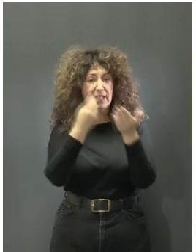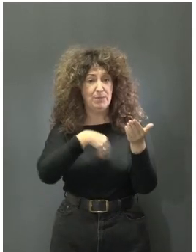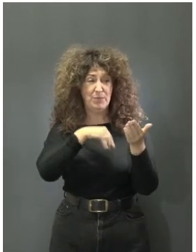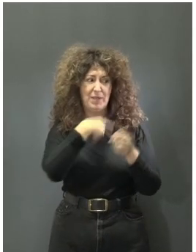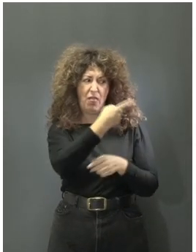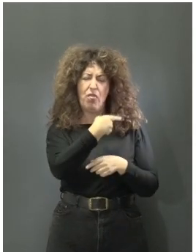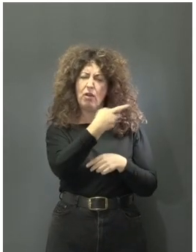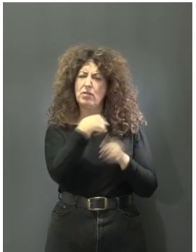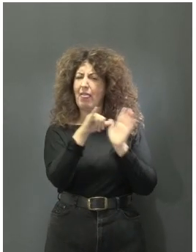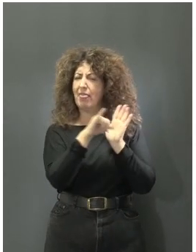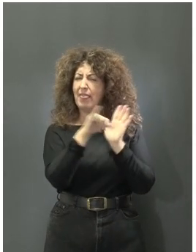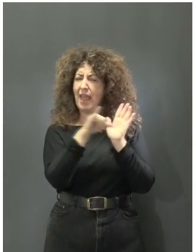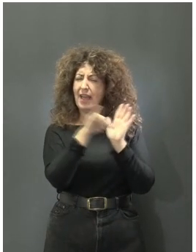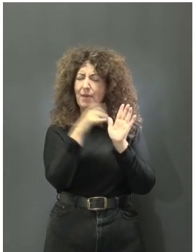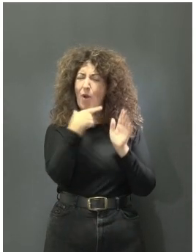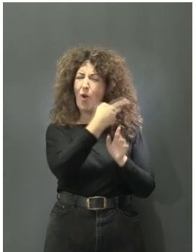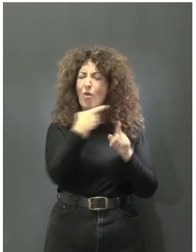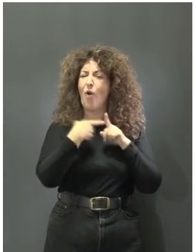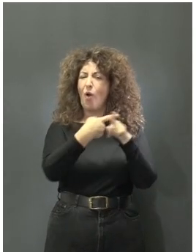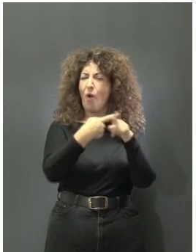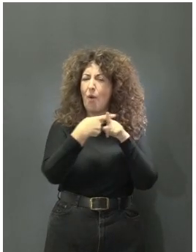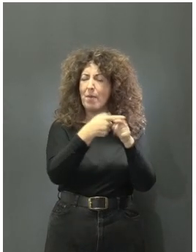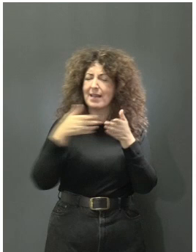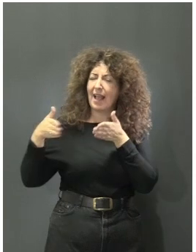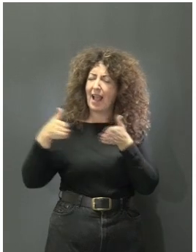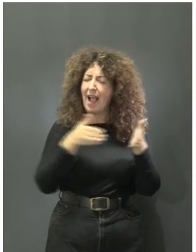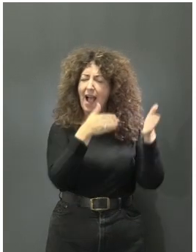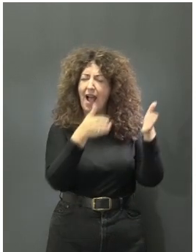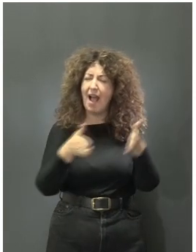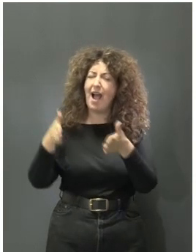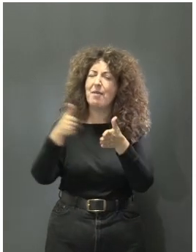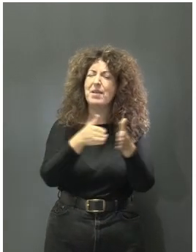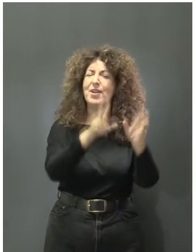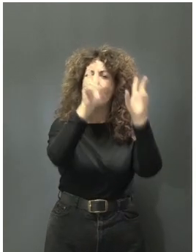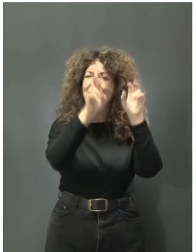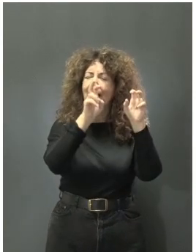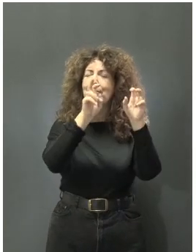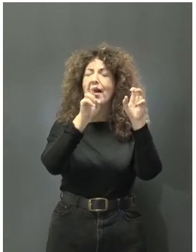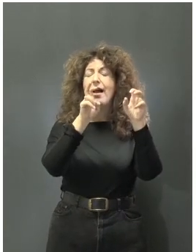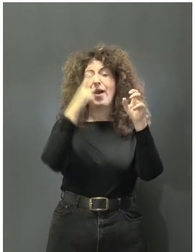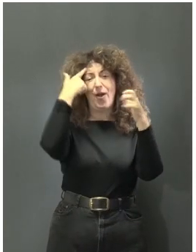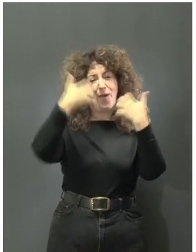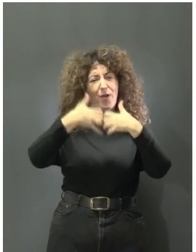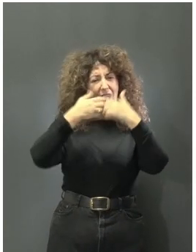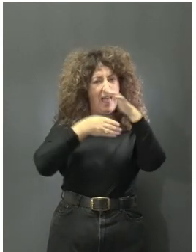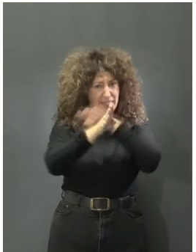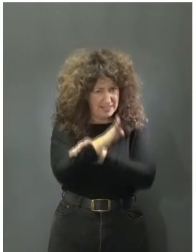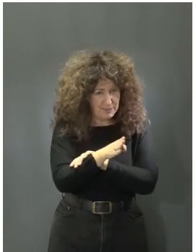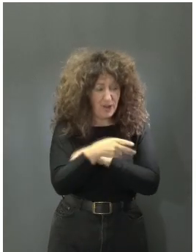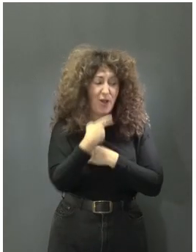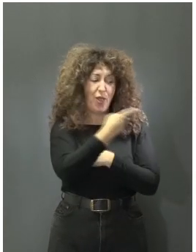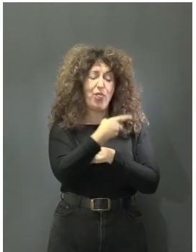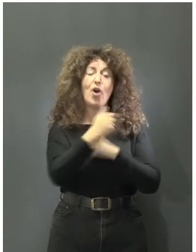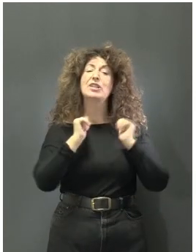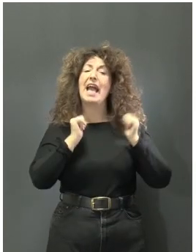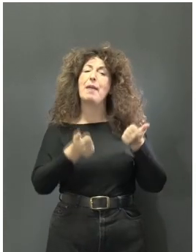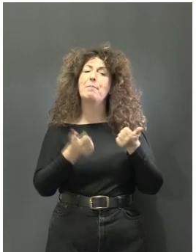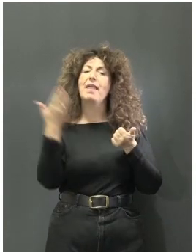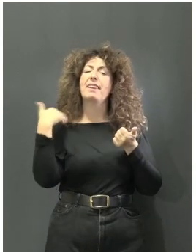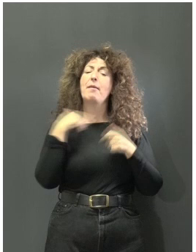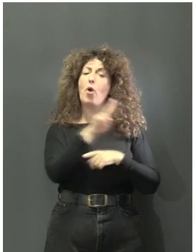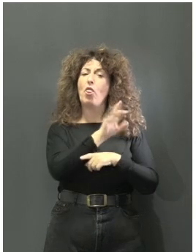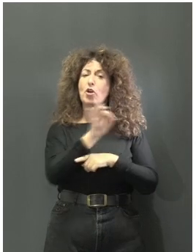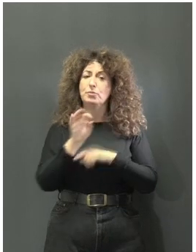porque hemos compartido un largo camino en todo esto de la accesibilidad cognitiva. Empezamos en el 2008 con